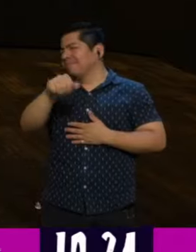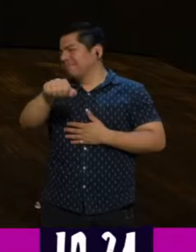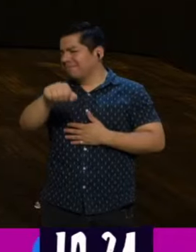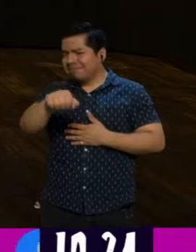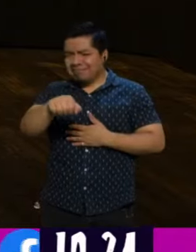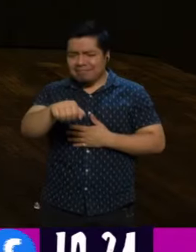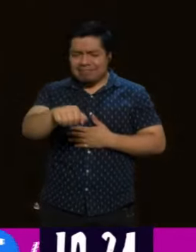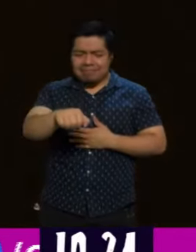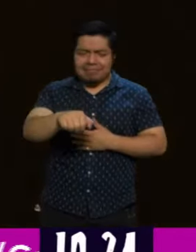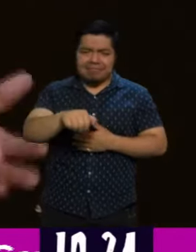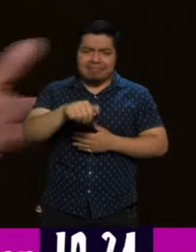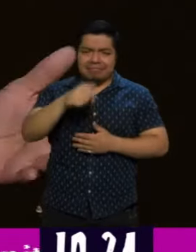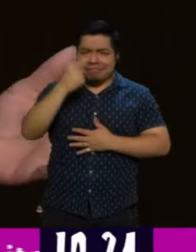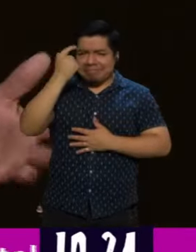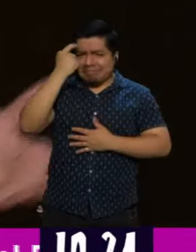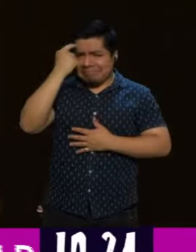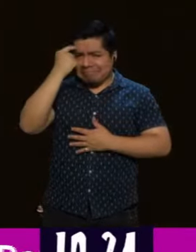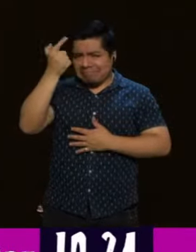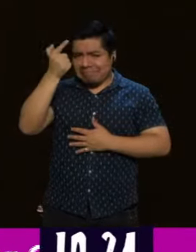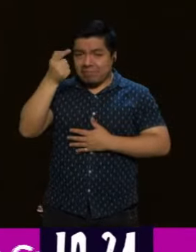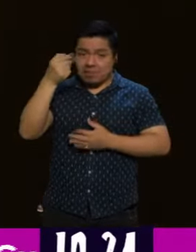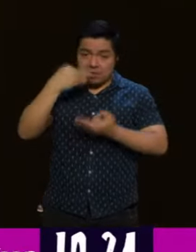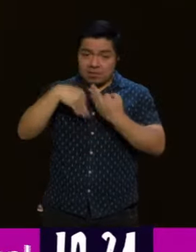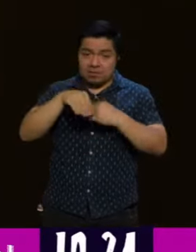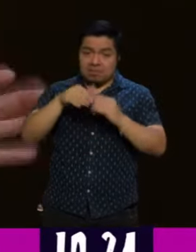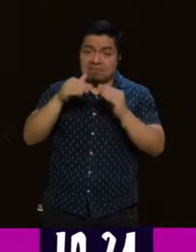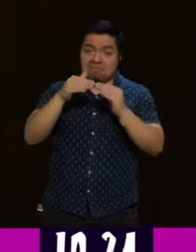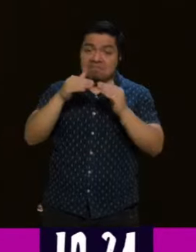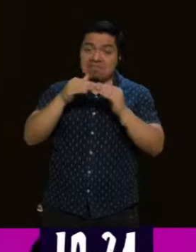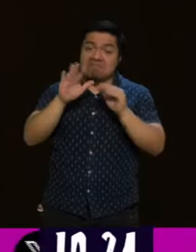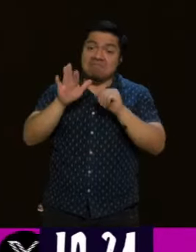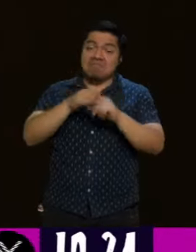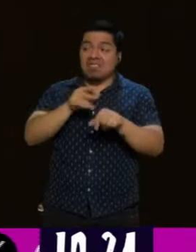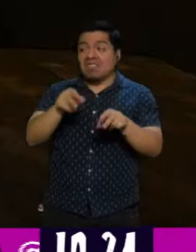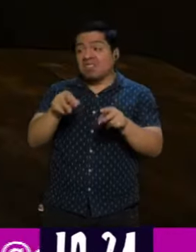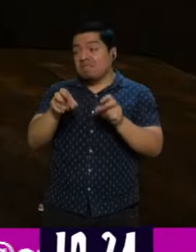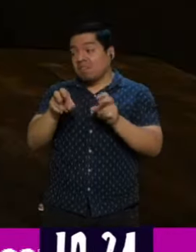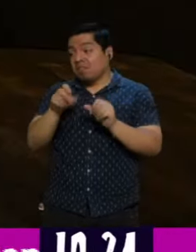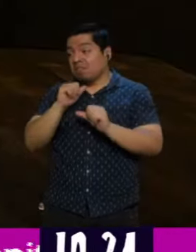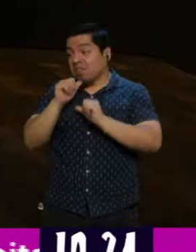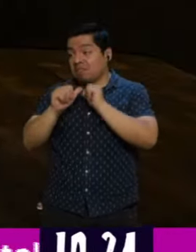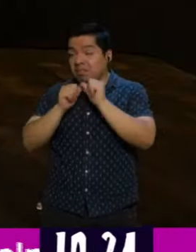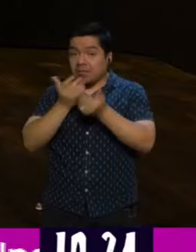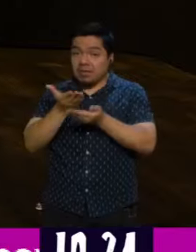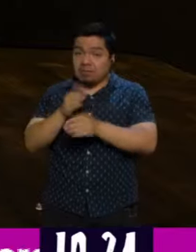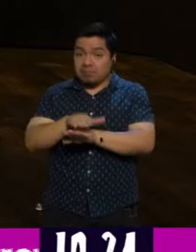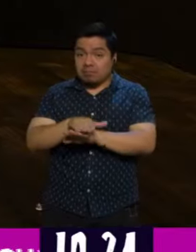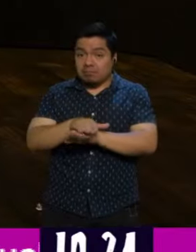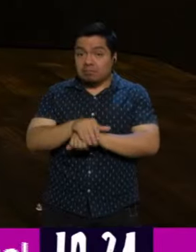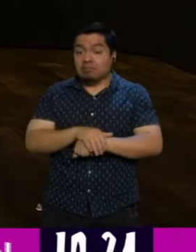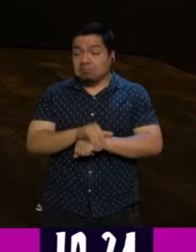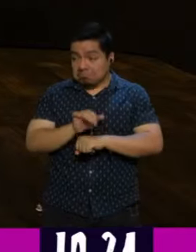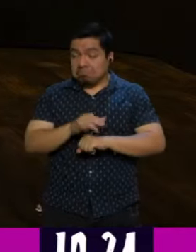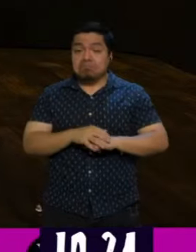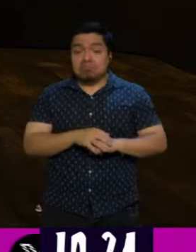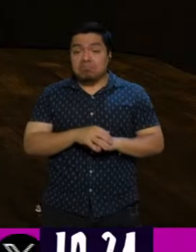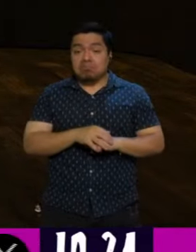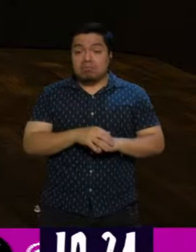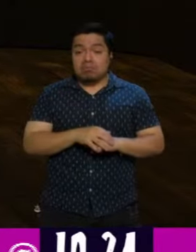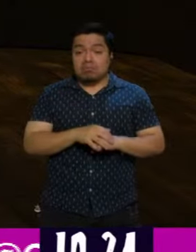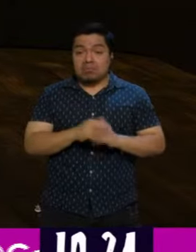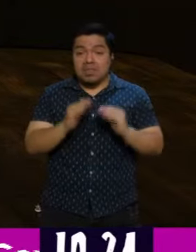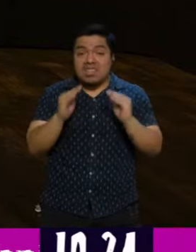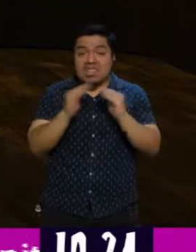de tener aquí todo tu dinero en tu casa para que no te lo vayan a robar en el banco. Claro. ¿Eh? Roban en